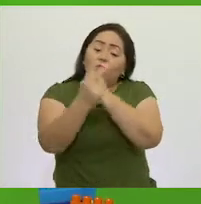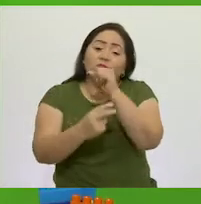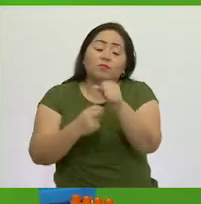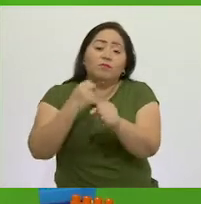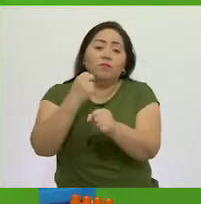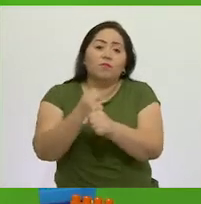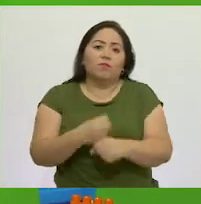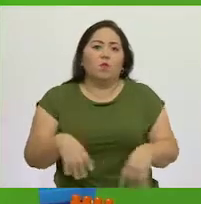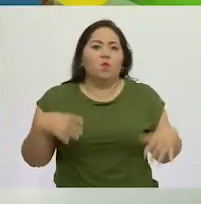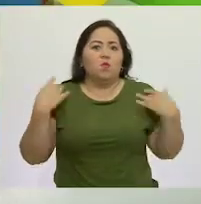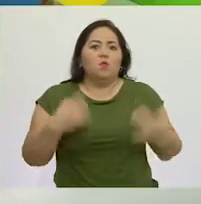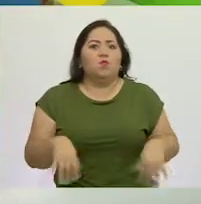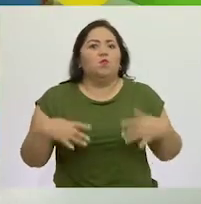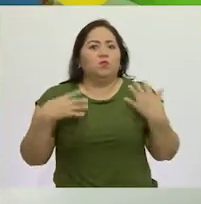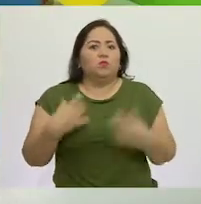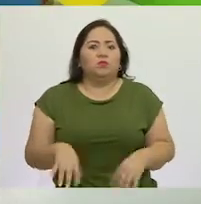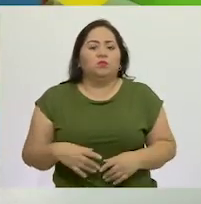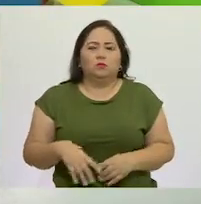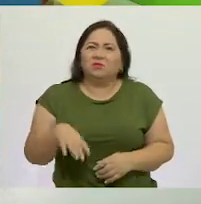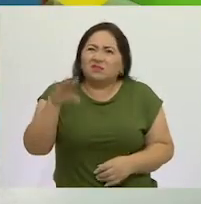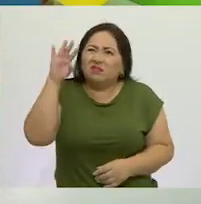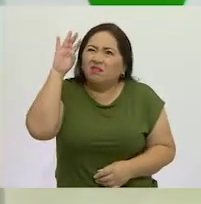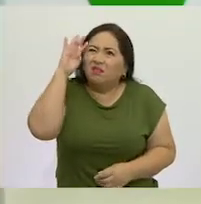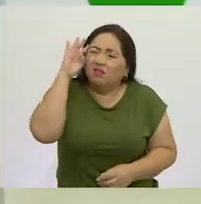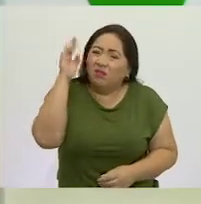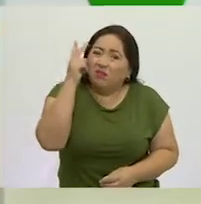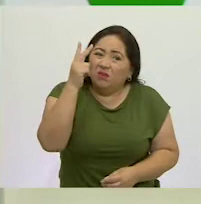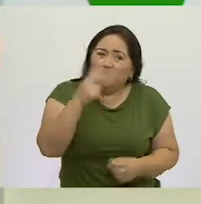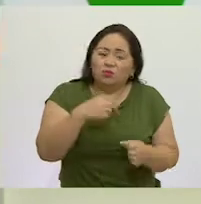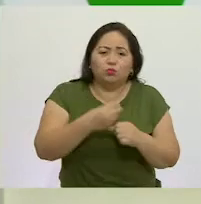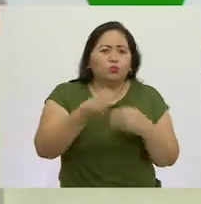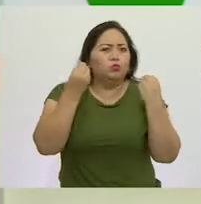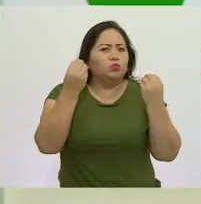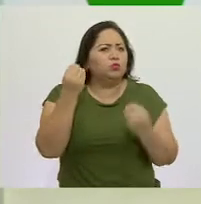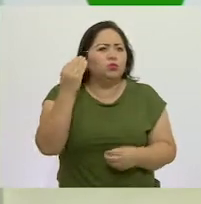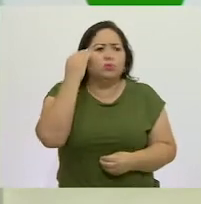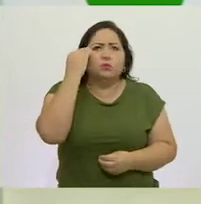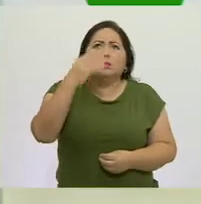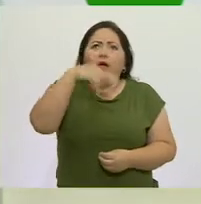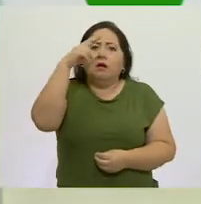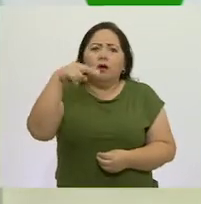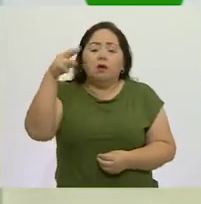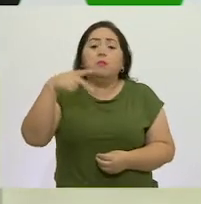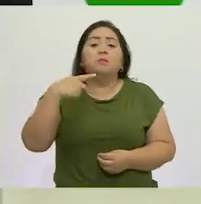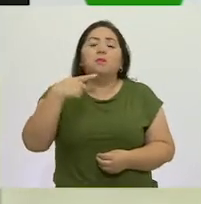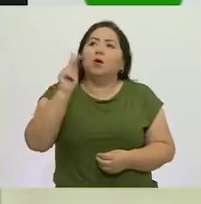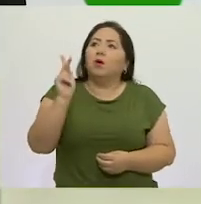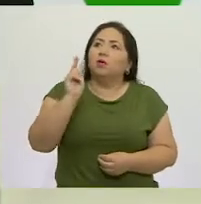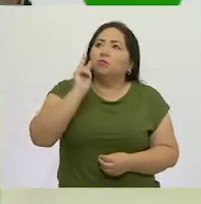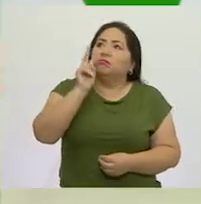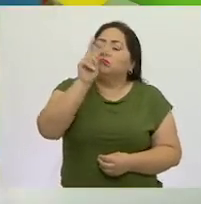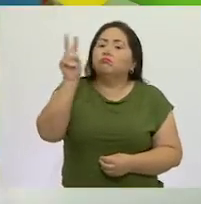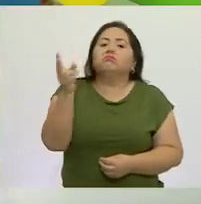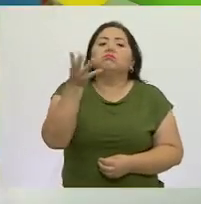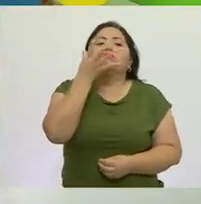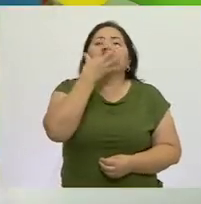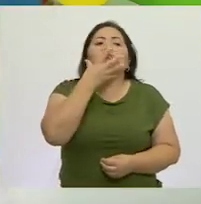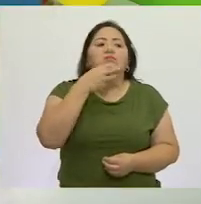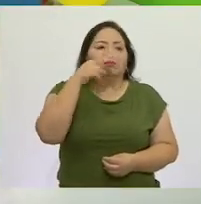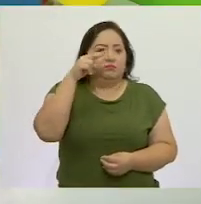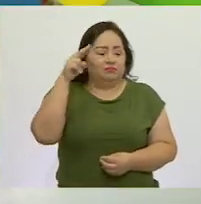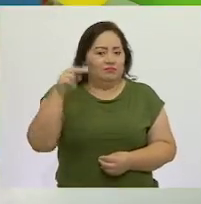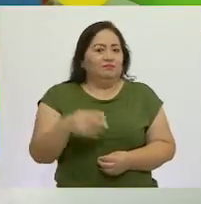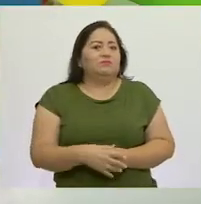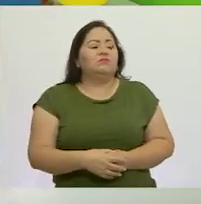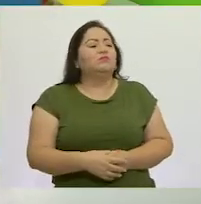2 años! ¡Wow! ¿Qué? Se tardó mucho tiempo en hacerla, pero quedó hermosa.